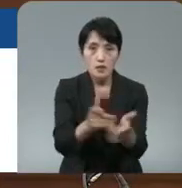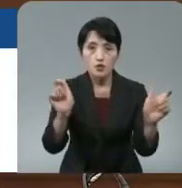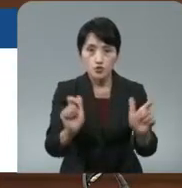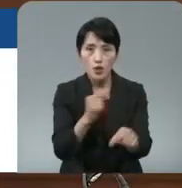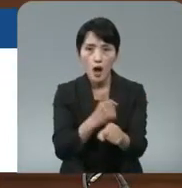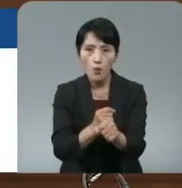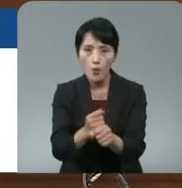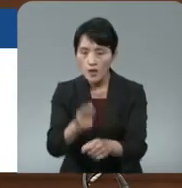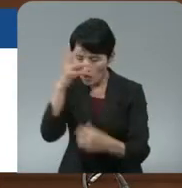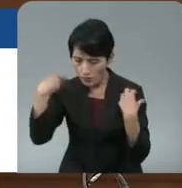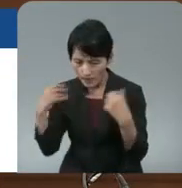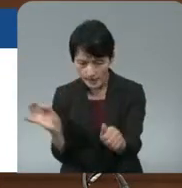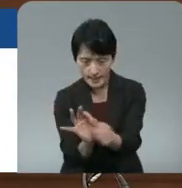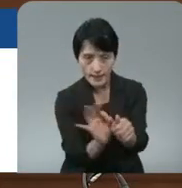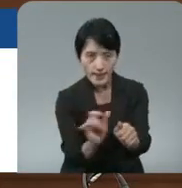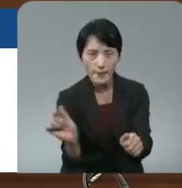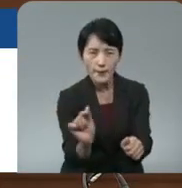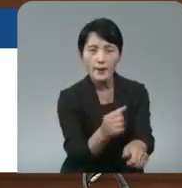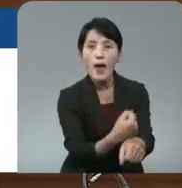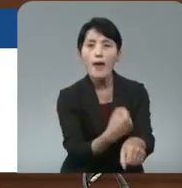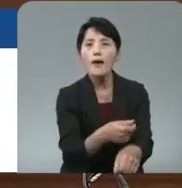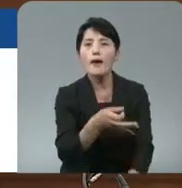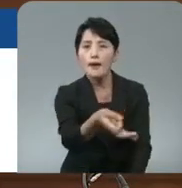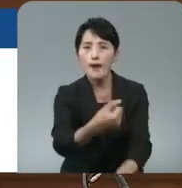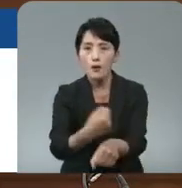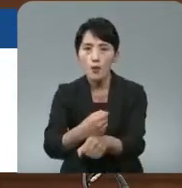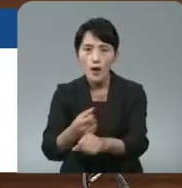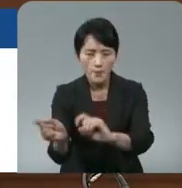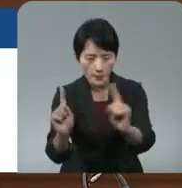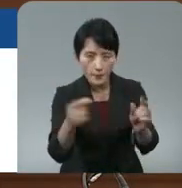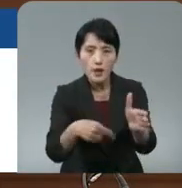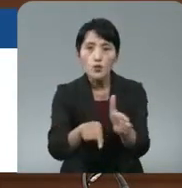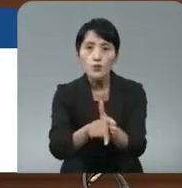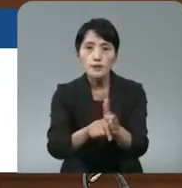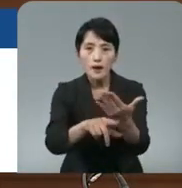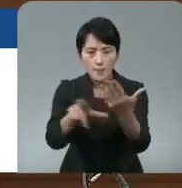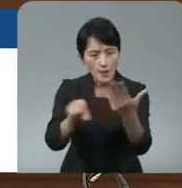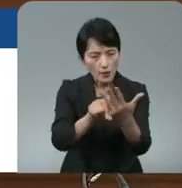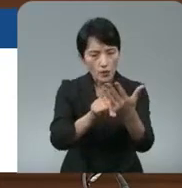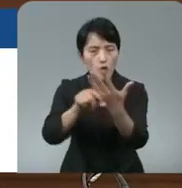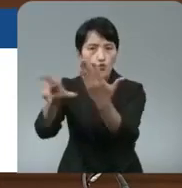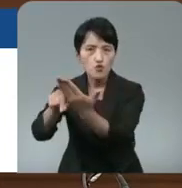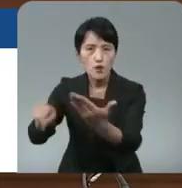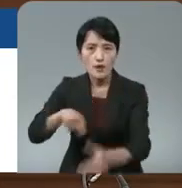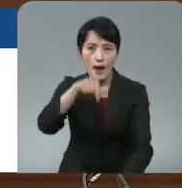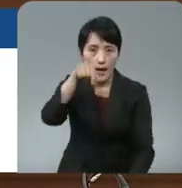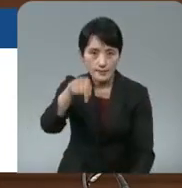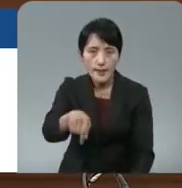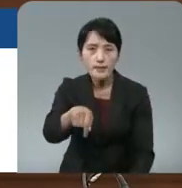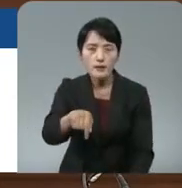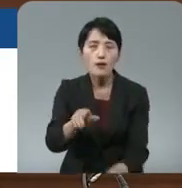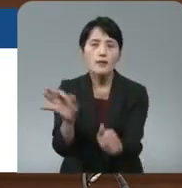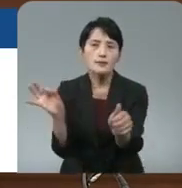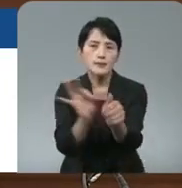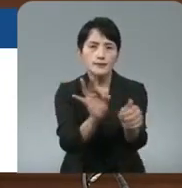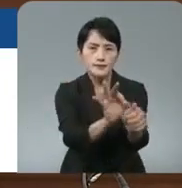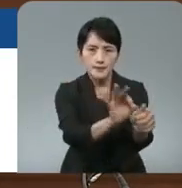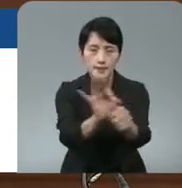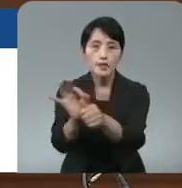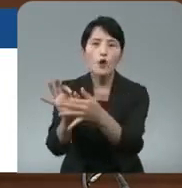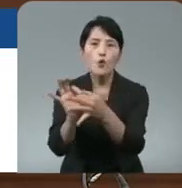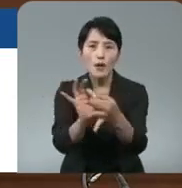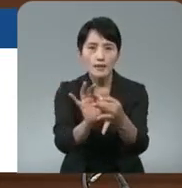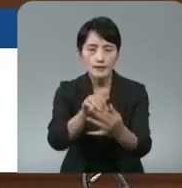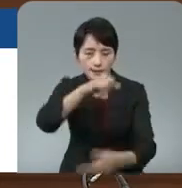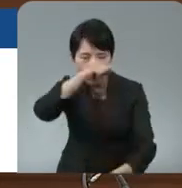destinado a micro y pequeños comerciantes como el que otorgarán al 88 por ciento de la población con menor nivel de ingresos el jueves 5 el